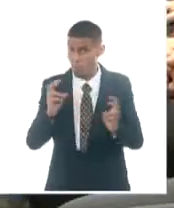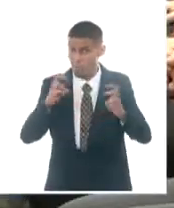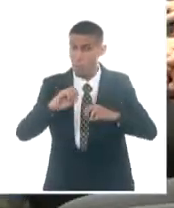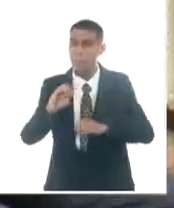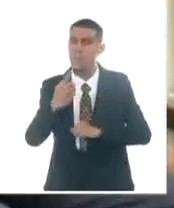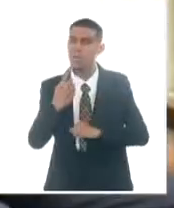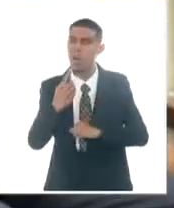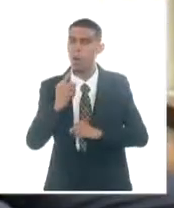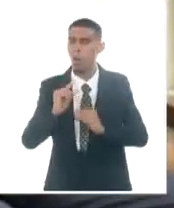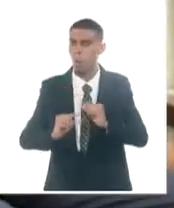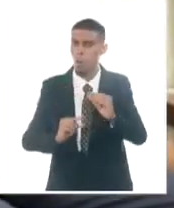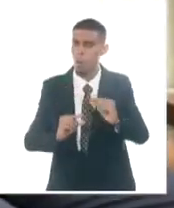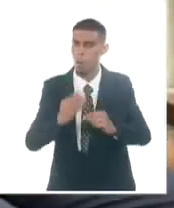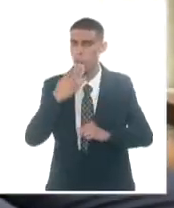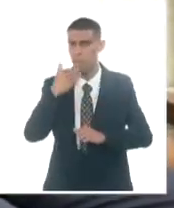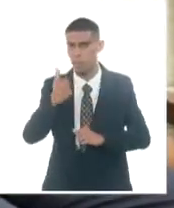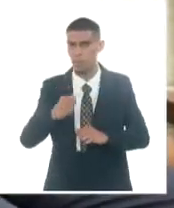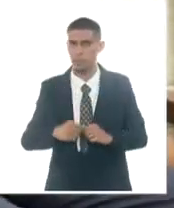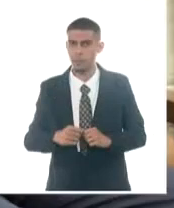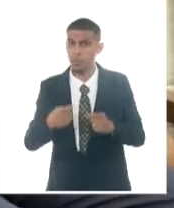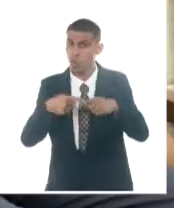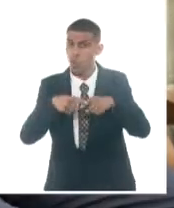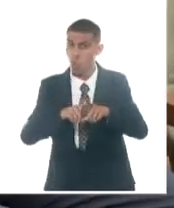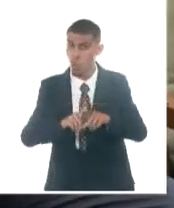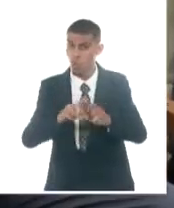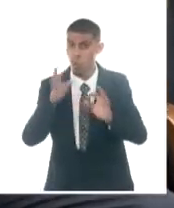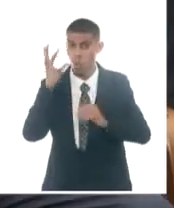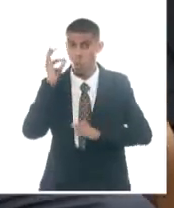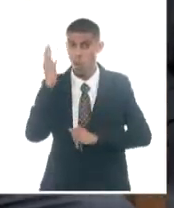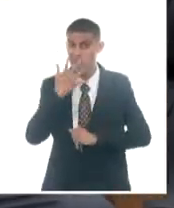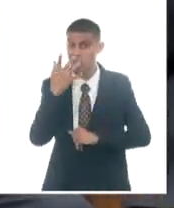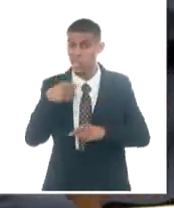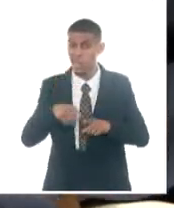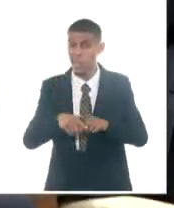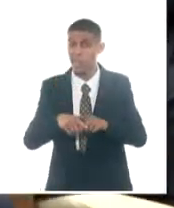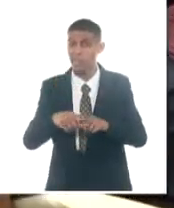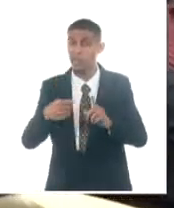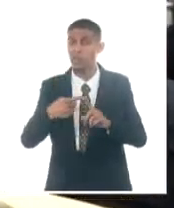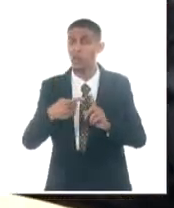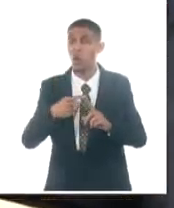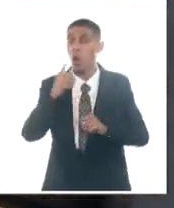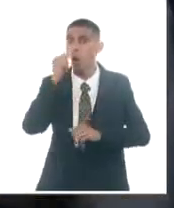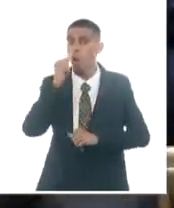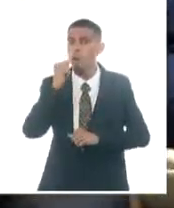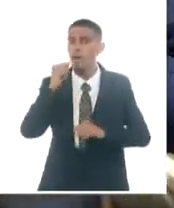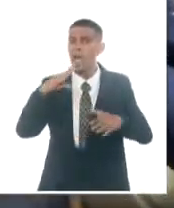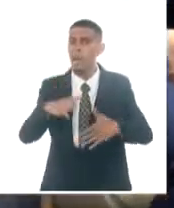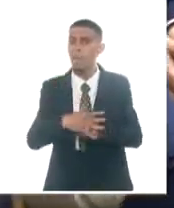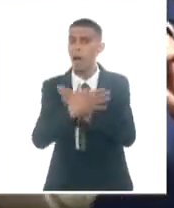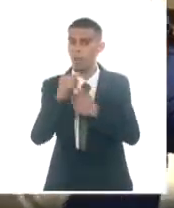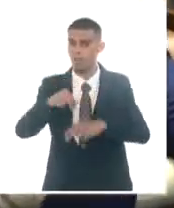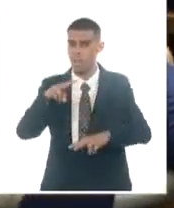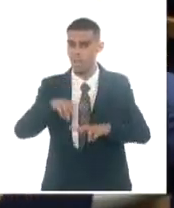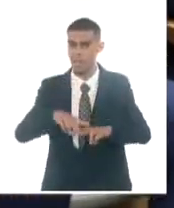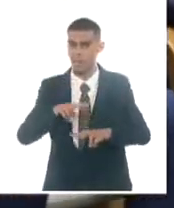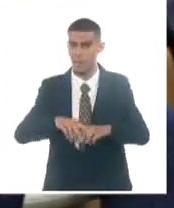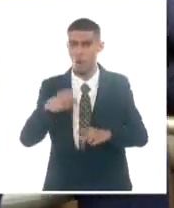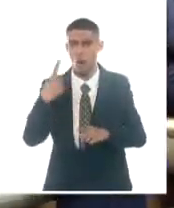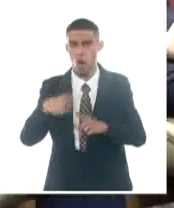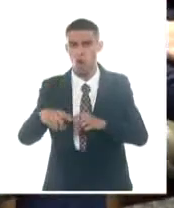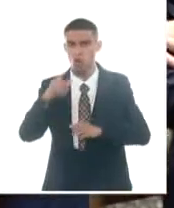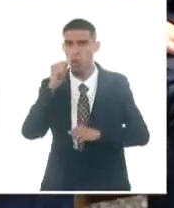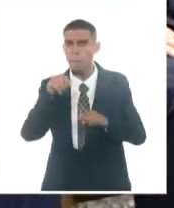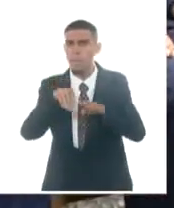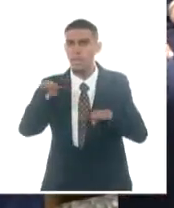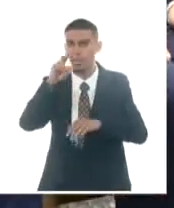cooperación futura. Acompañaron a la presidenta de Bosnia-Herzegovina, Marko Milicev, embajador en La Habana, Alen Seranić,